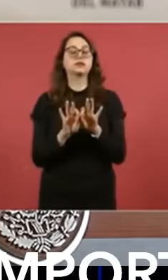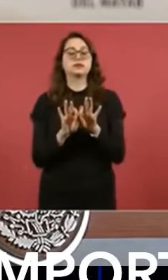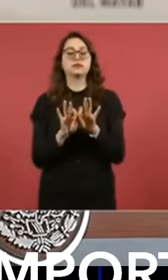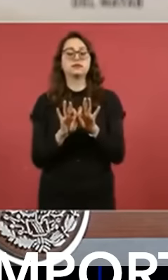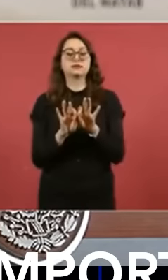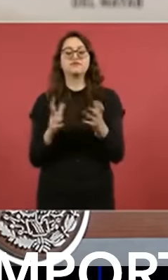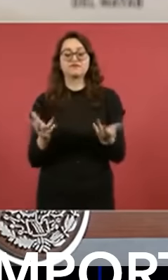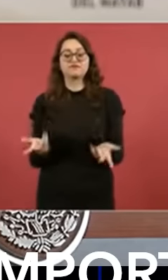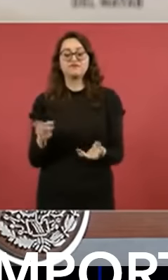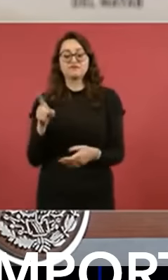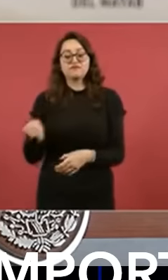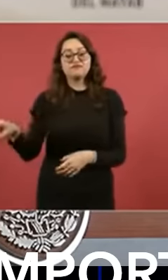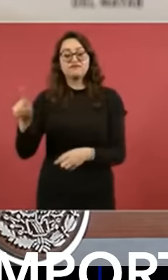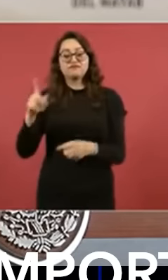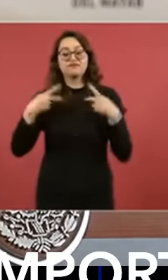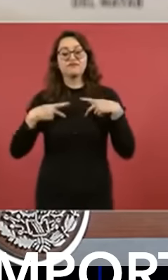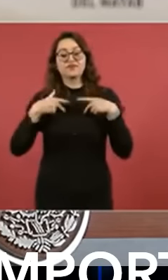la gente quiere,